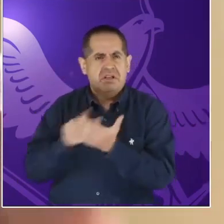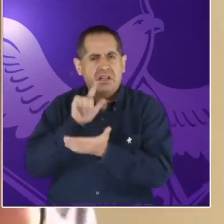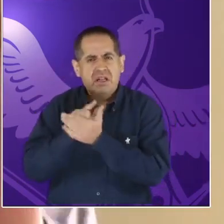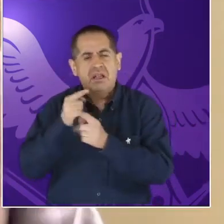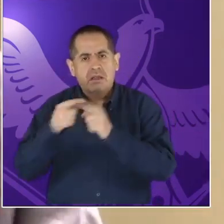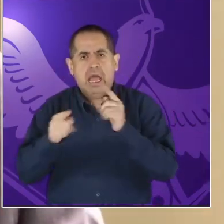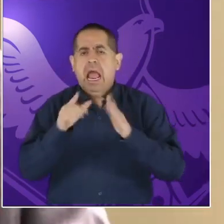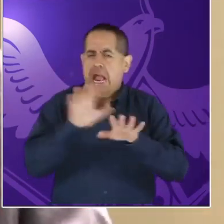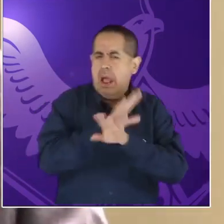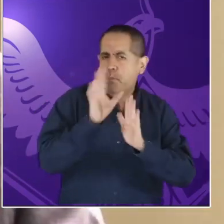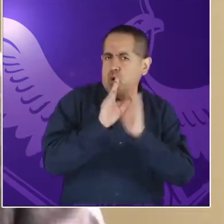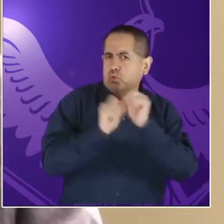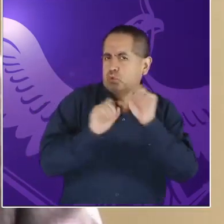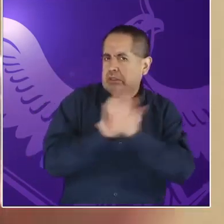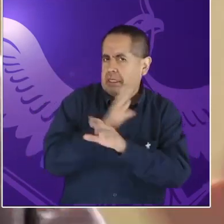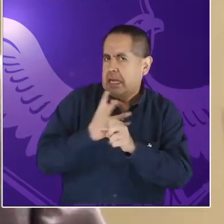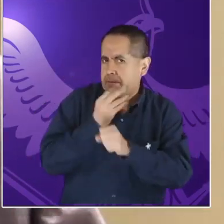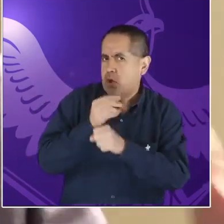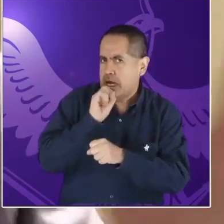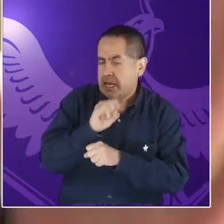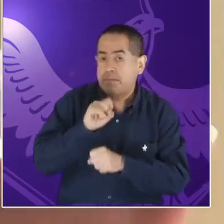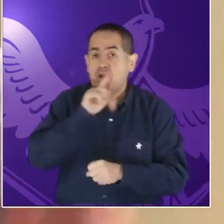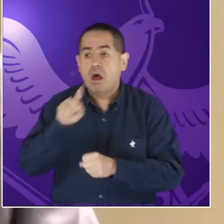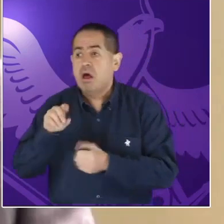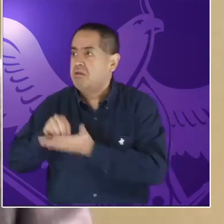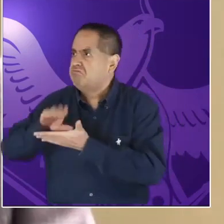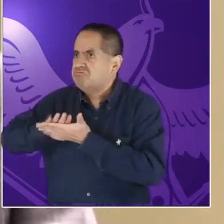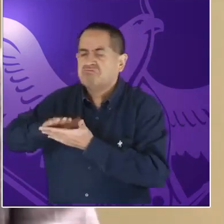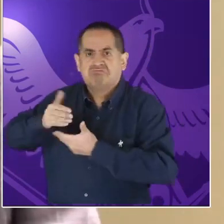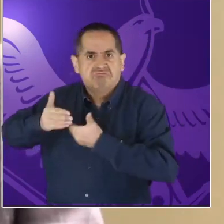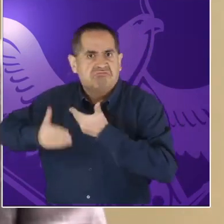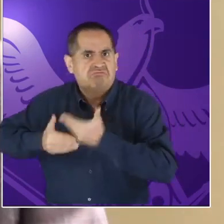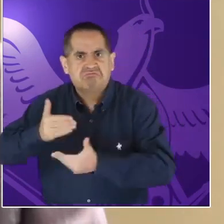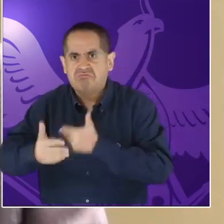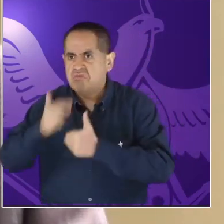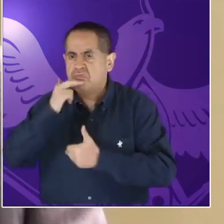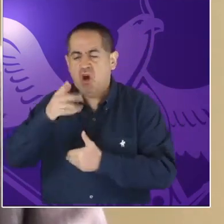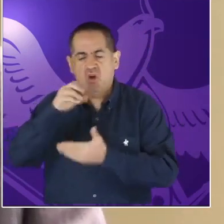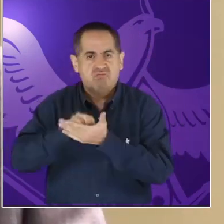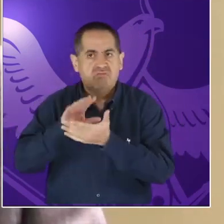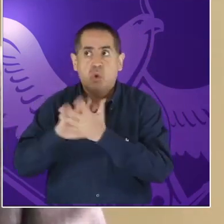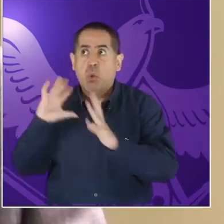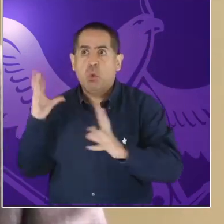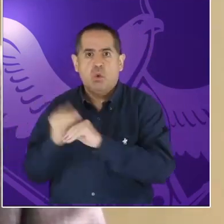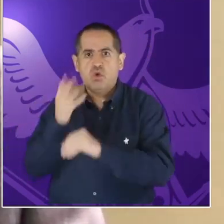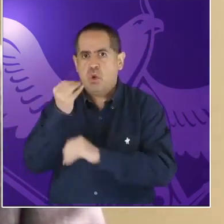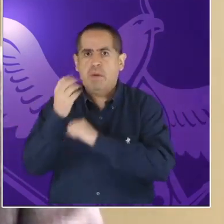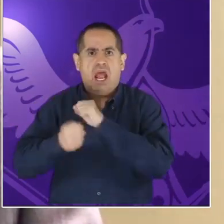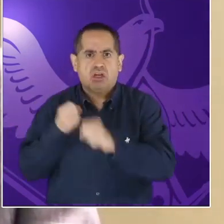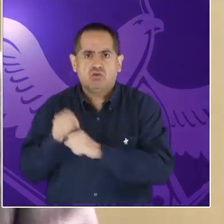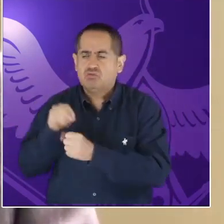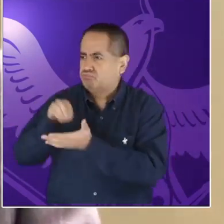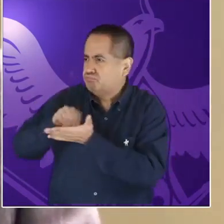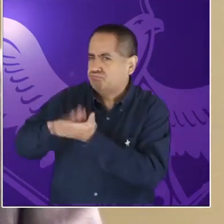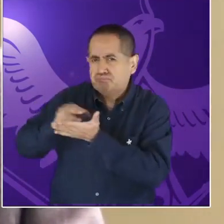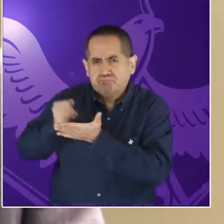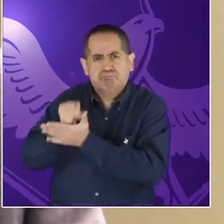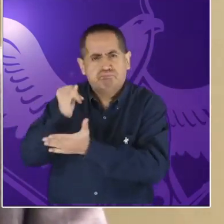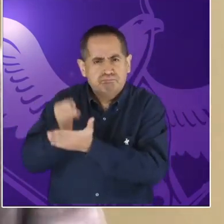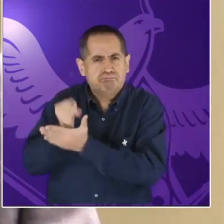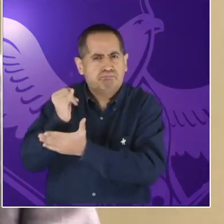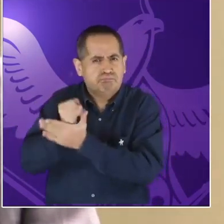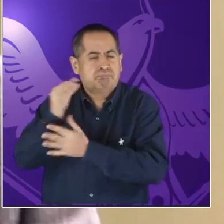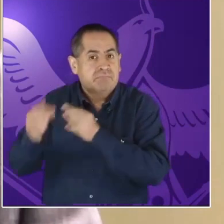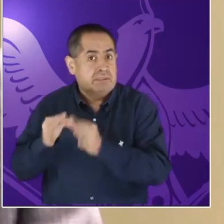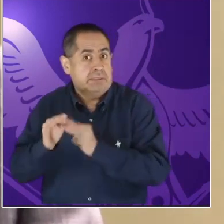jurídica técnica en los contenidos de la reforma, sino también con una jurisprudencia de avanzada de la Corte en estos 9 años, que en efecto así